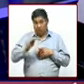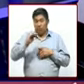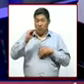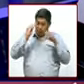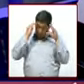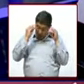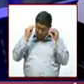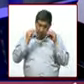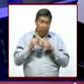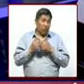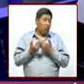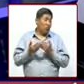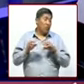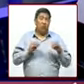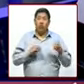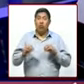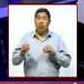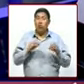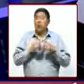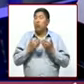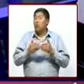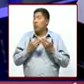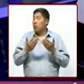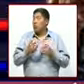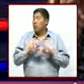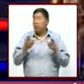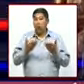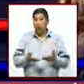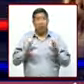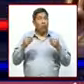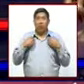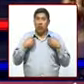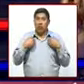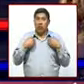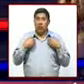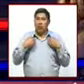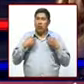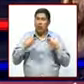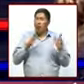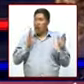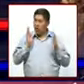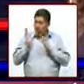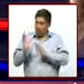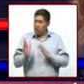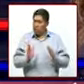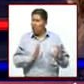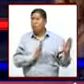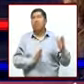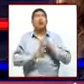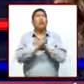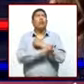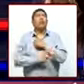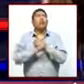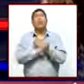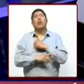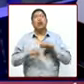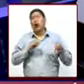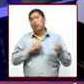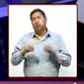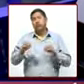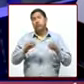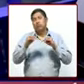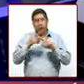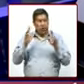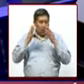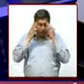hasta recreaciones, cómo movilizarse, cómo salir, pero acá no tenemos. Y tienen siempre preparado algo, ¿no? Porque siempre, son países que tienen constante movimiento sísmico.